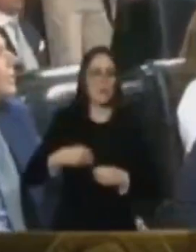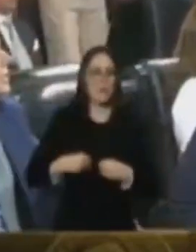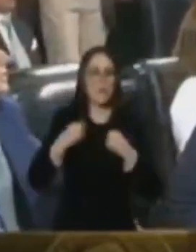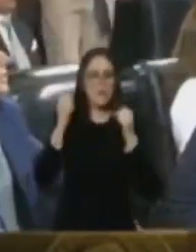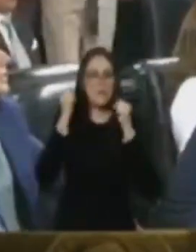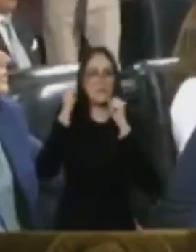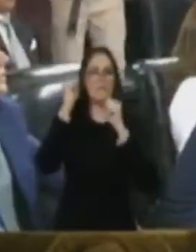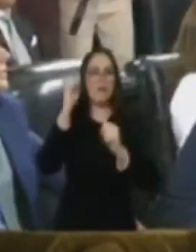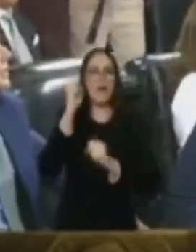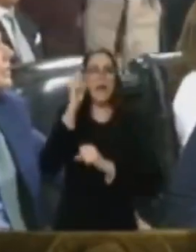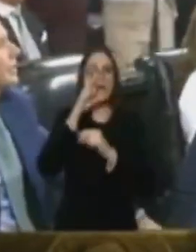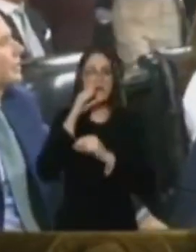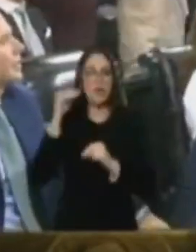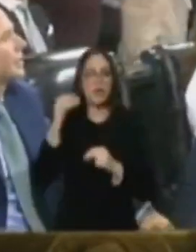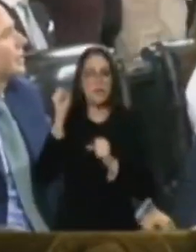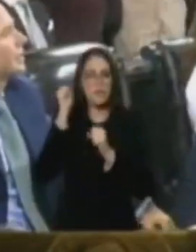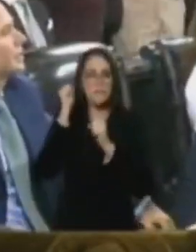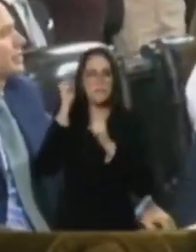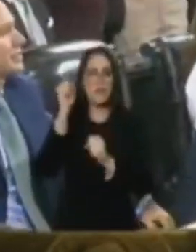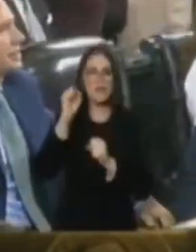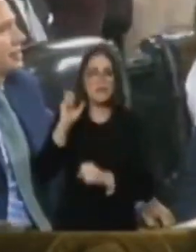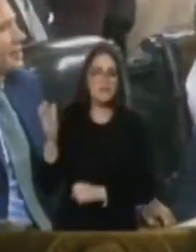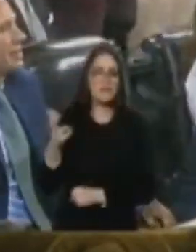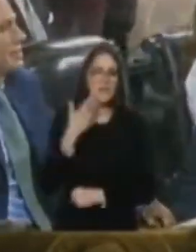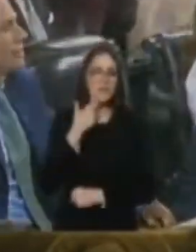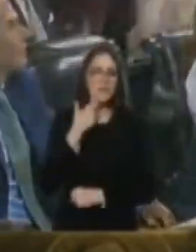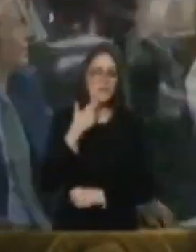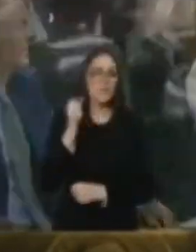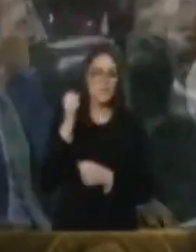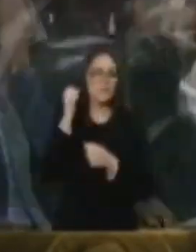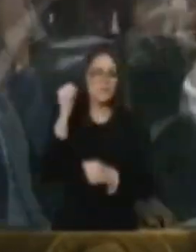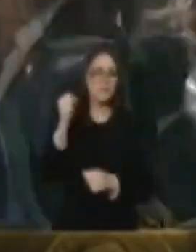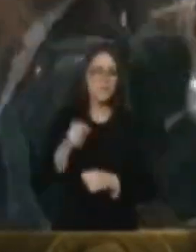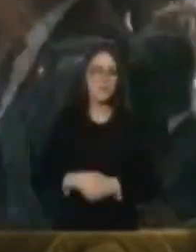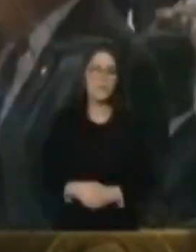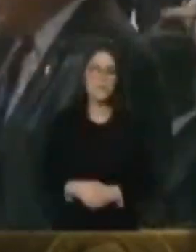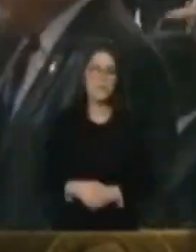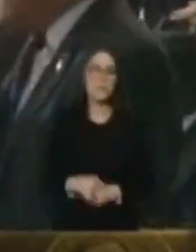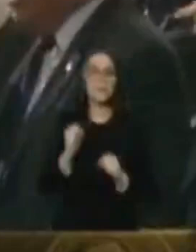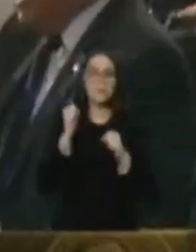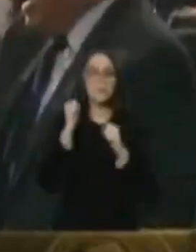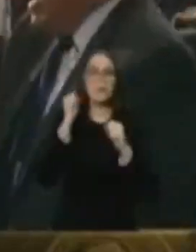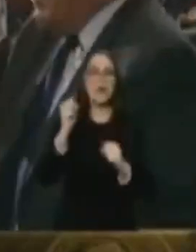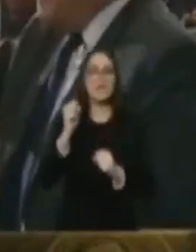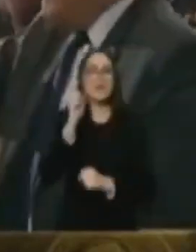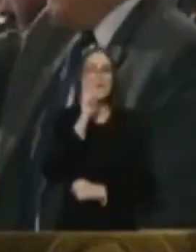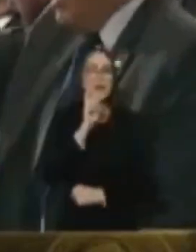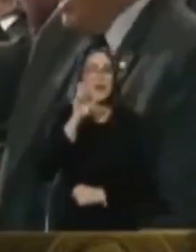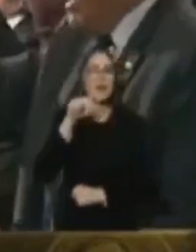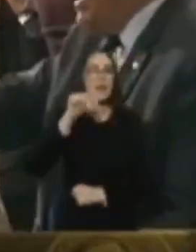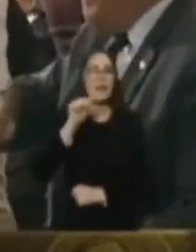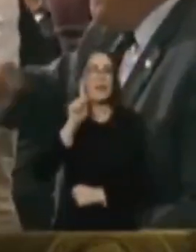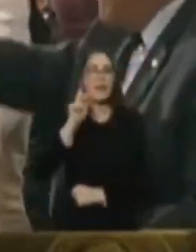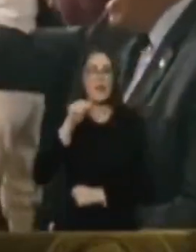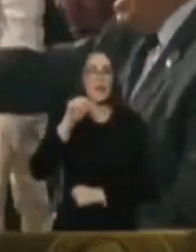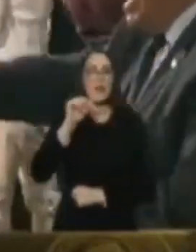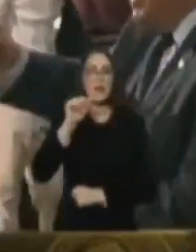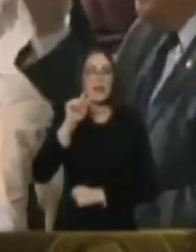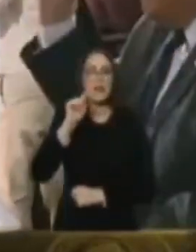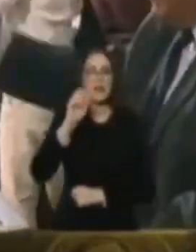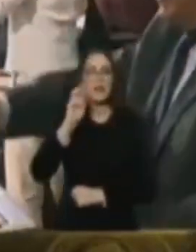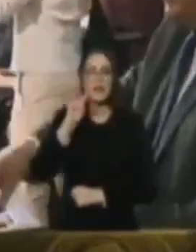Belisario Domínguez! ¡Que viva Chiapas! ¡Que viva Elena Poniatowska! ¡Viva